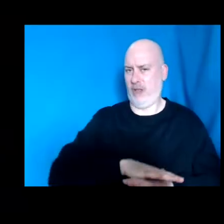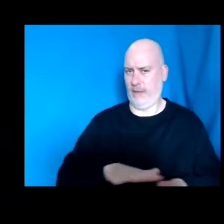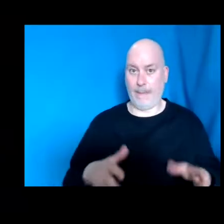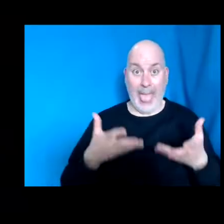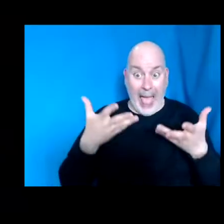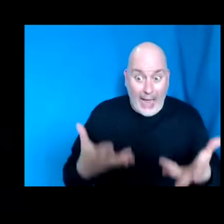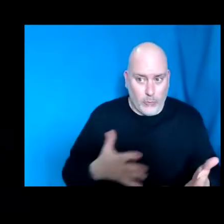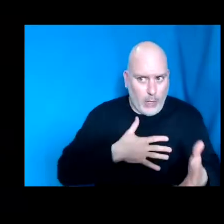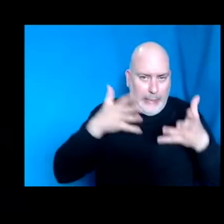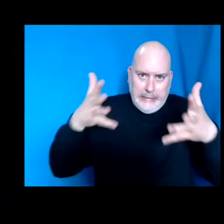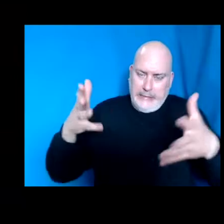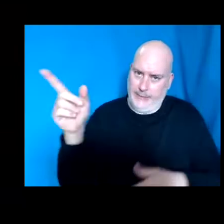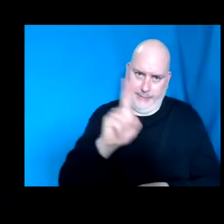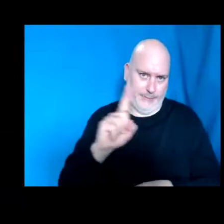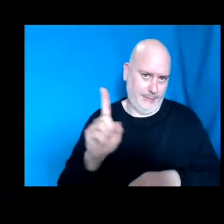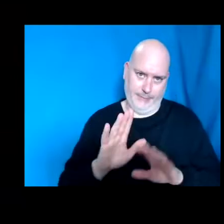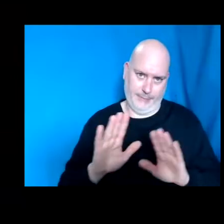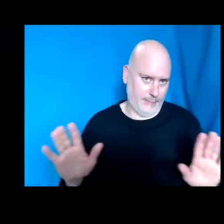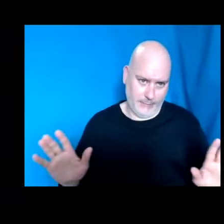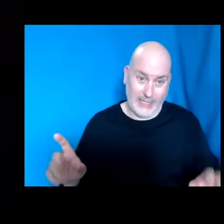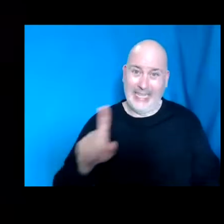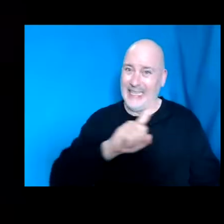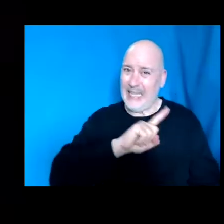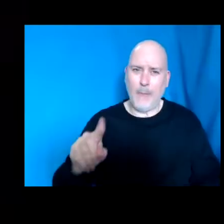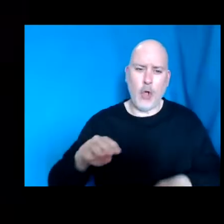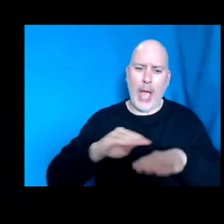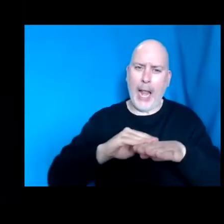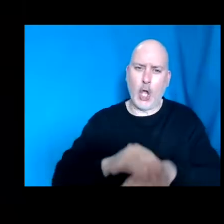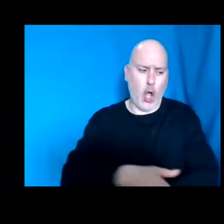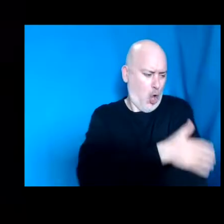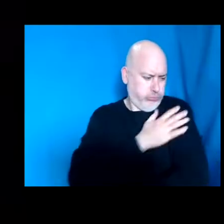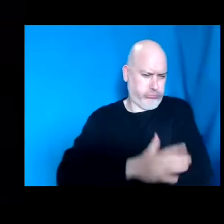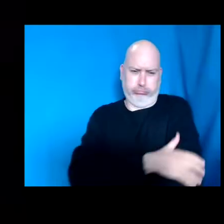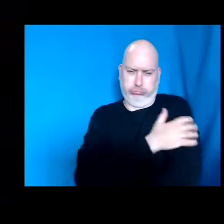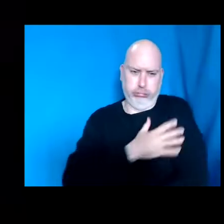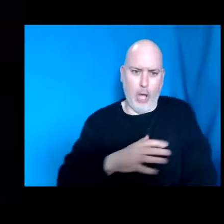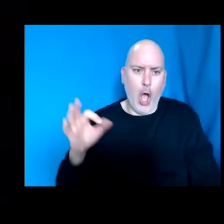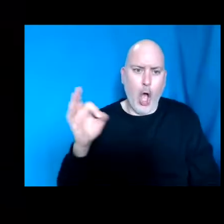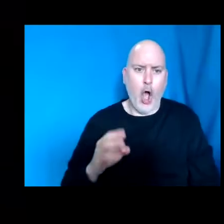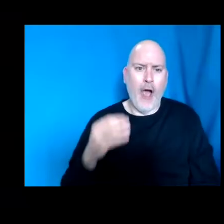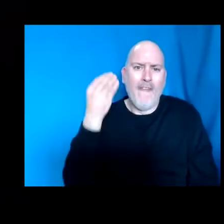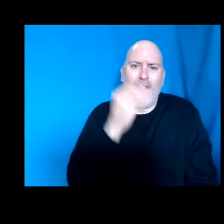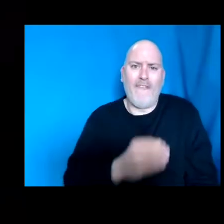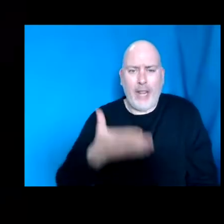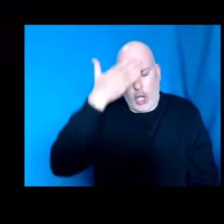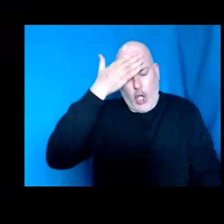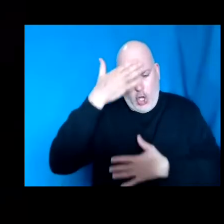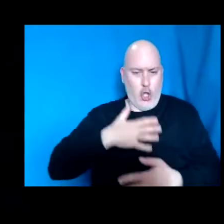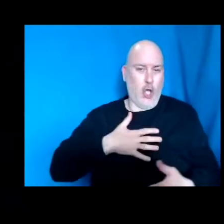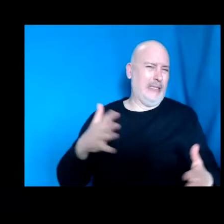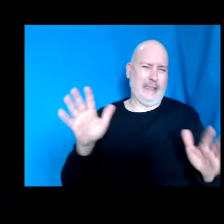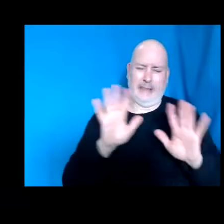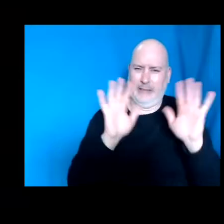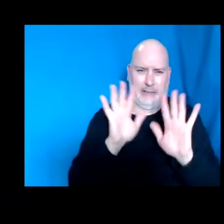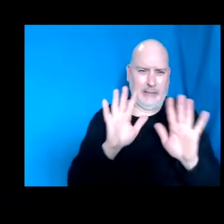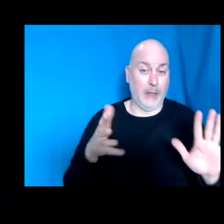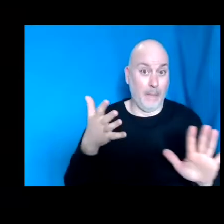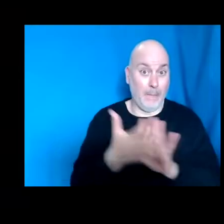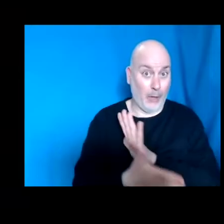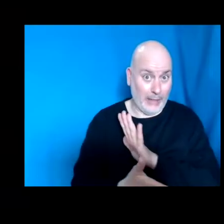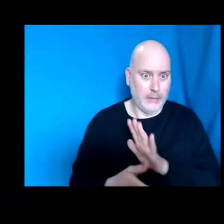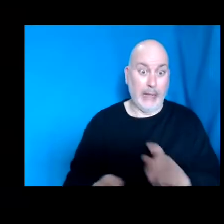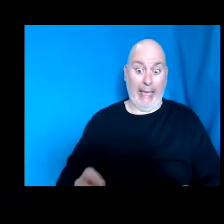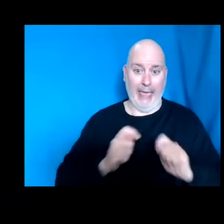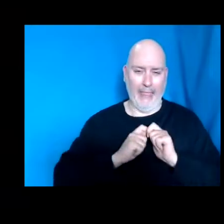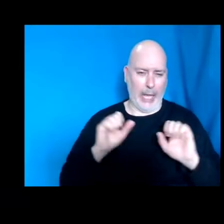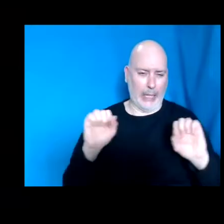se aconseja, ni utilizar alcohol, ni aplicar frío, porque esto lo que va a condicionar es